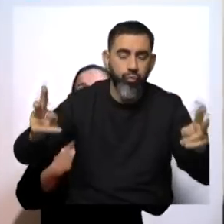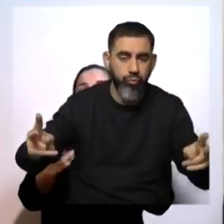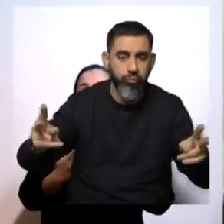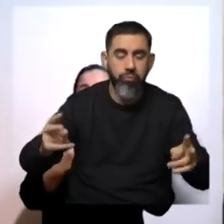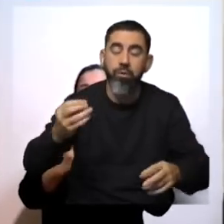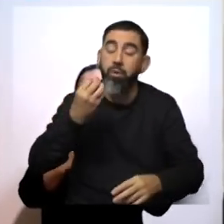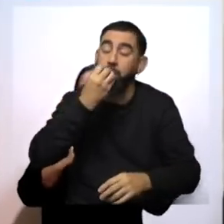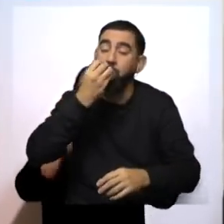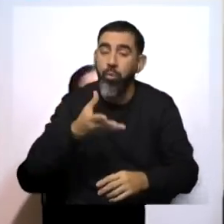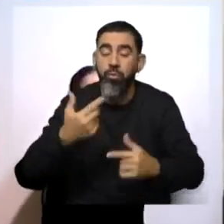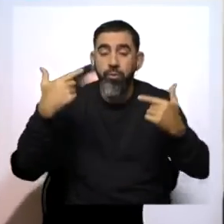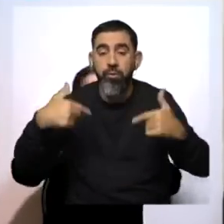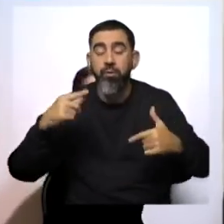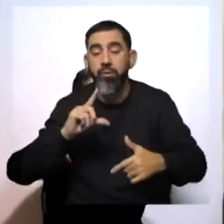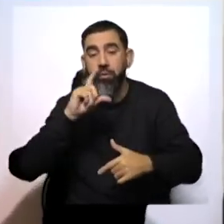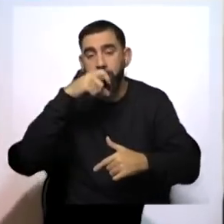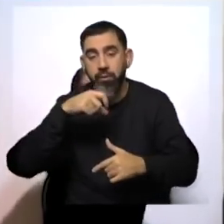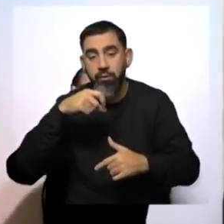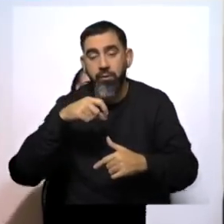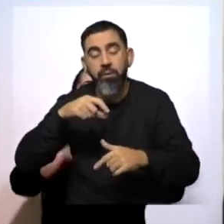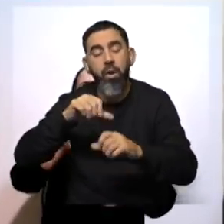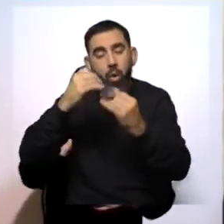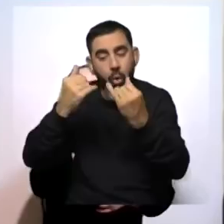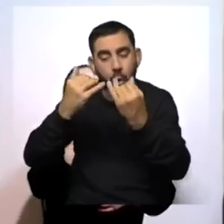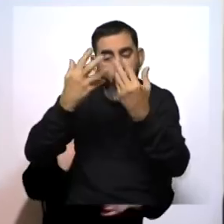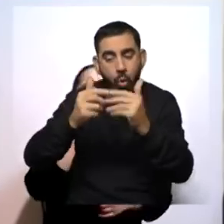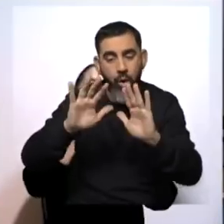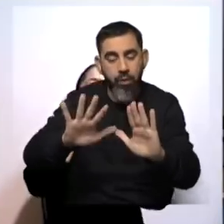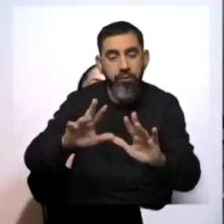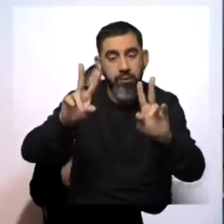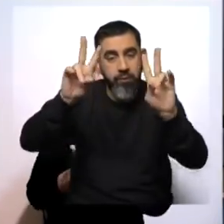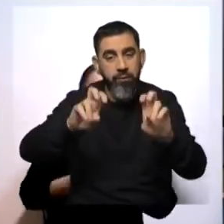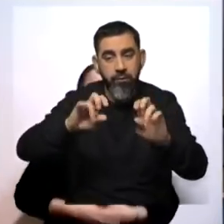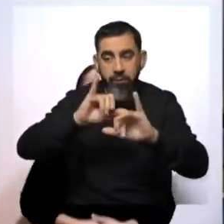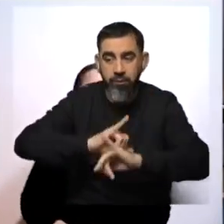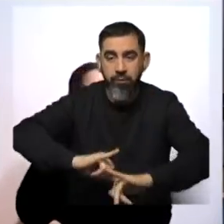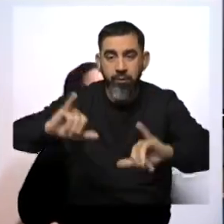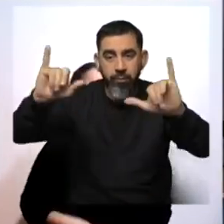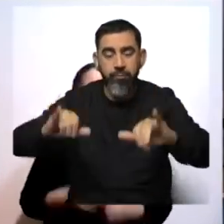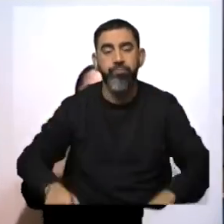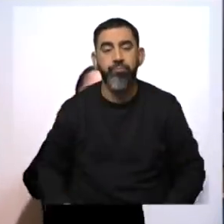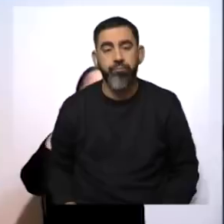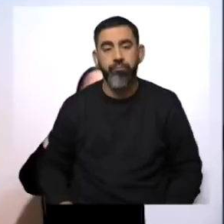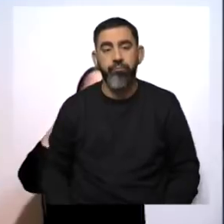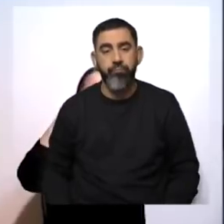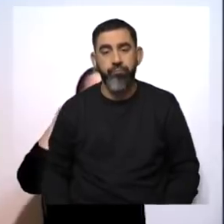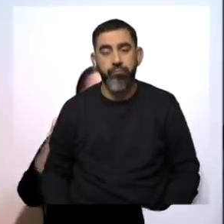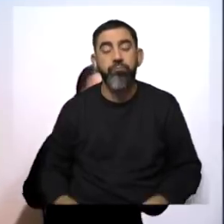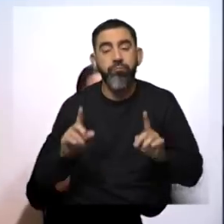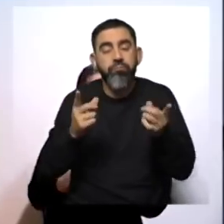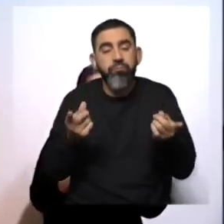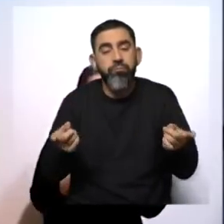creo que está bueno que que la intendencia de Montevideo se haya tomado este tiempo también para para poner este tema como foco en estos días y que todos